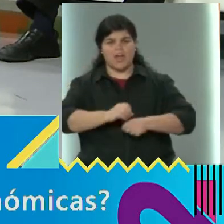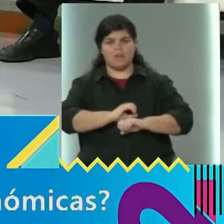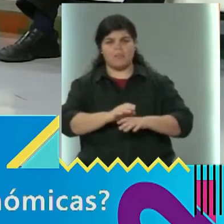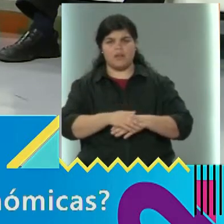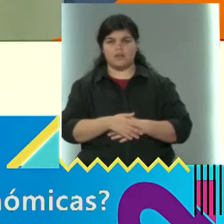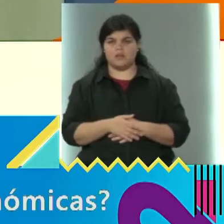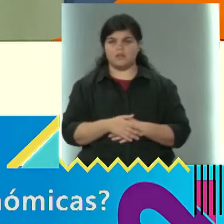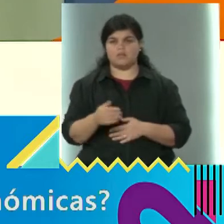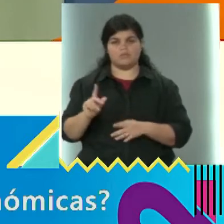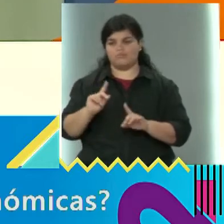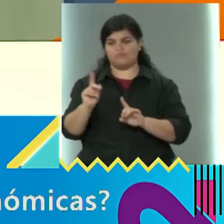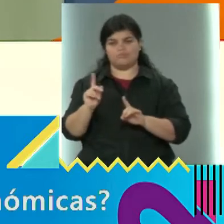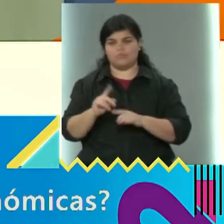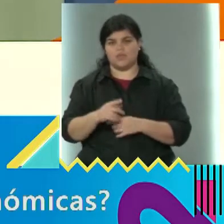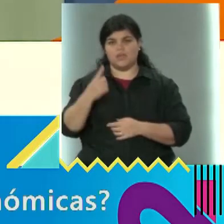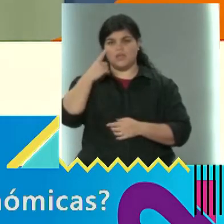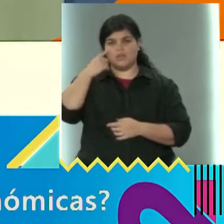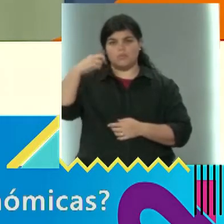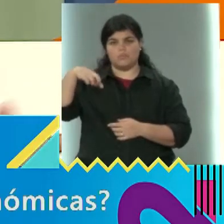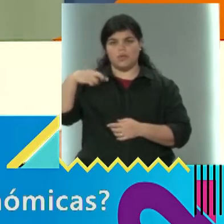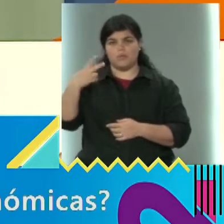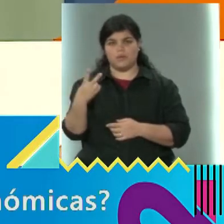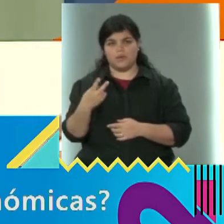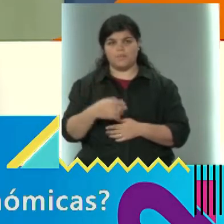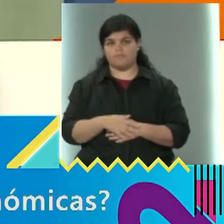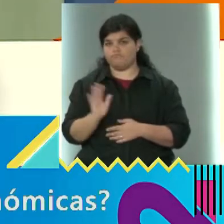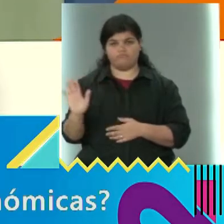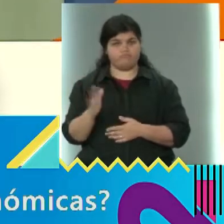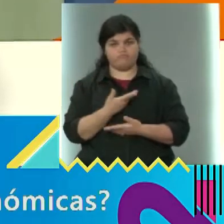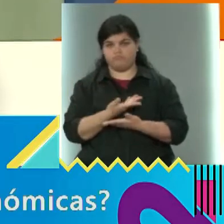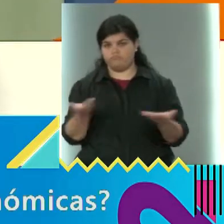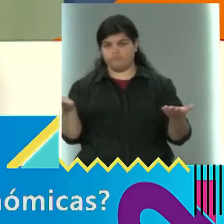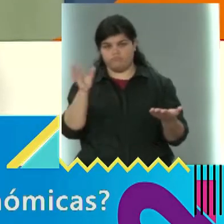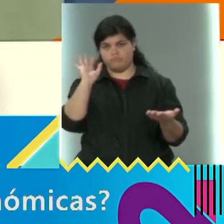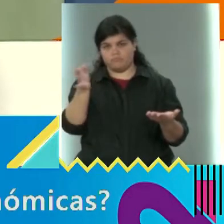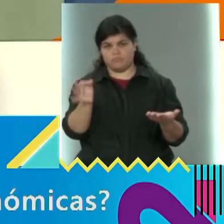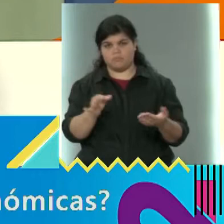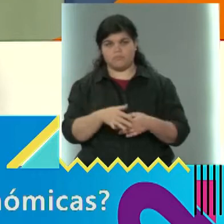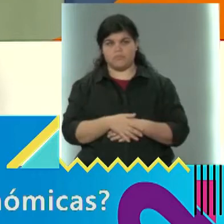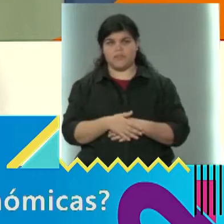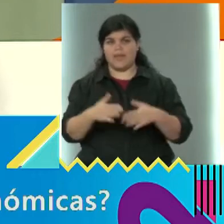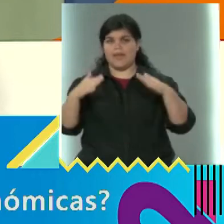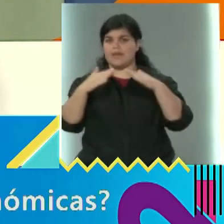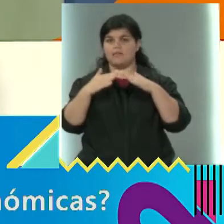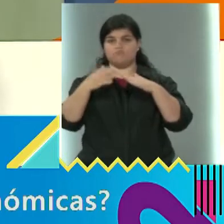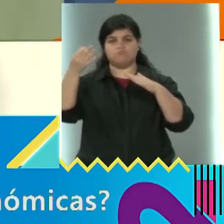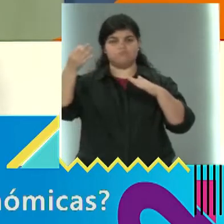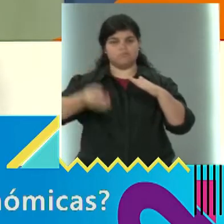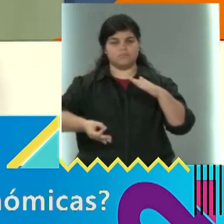Al contrario, el IPB entrega, todos lo sabemos, entrega casas en excelentes